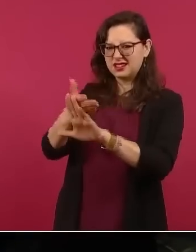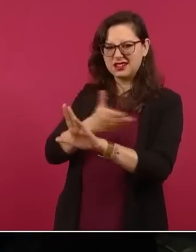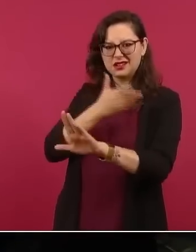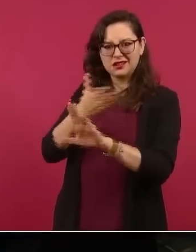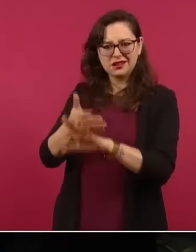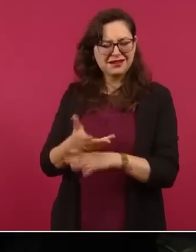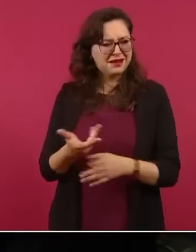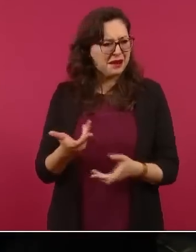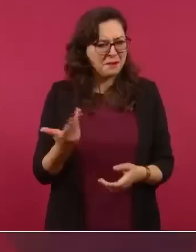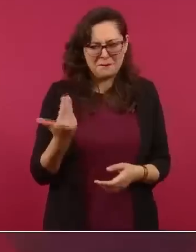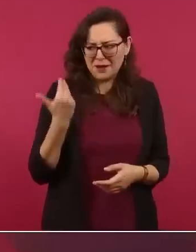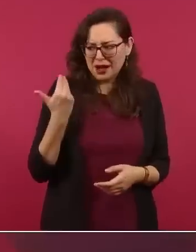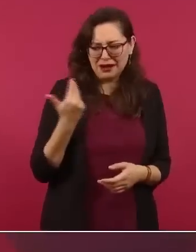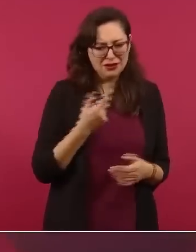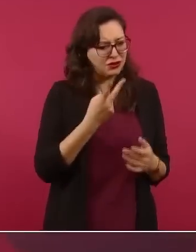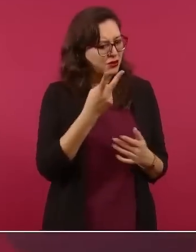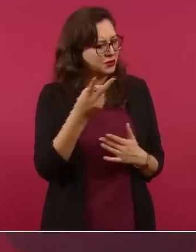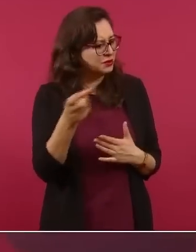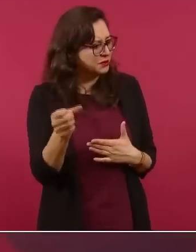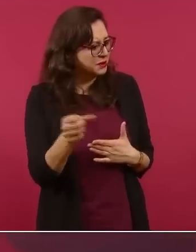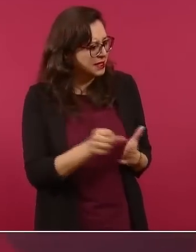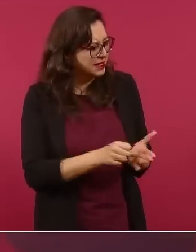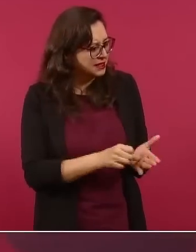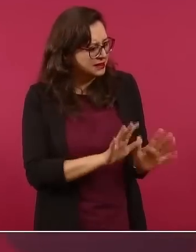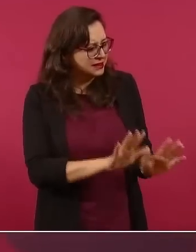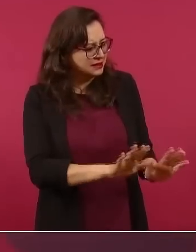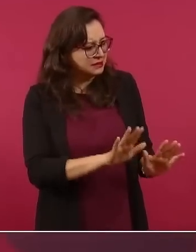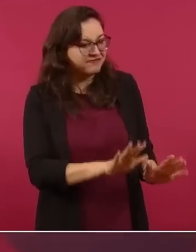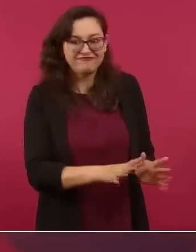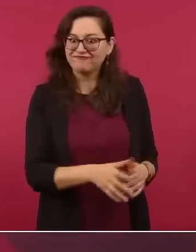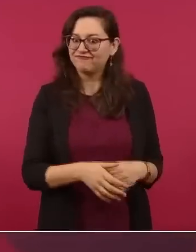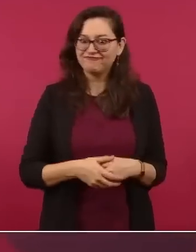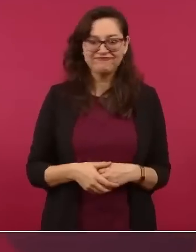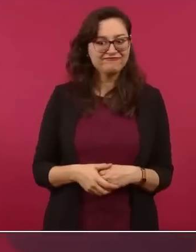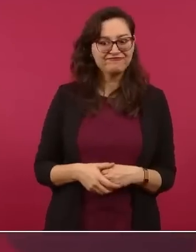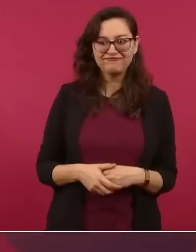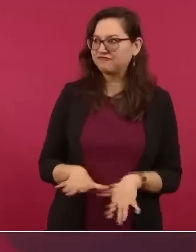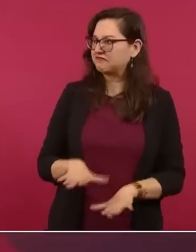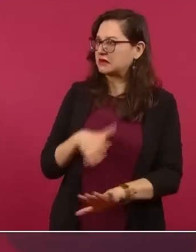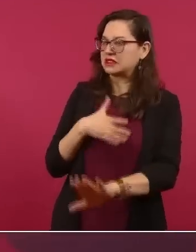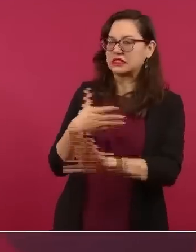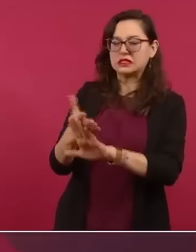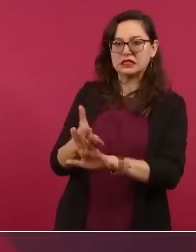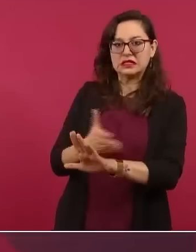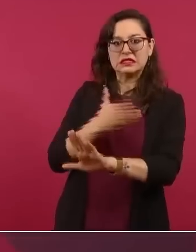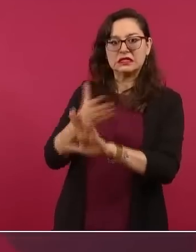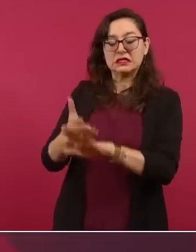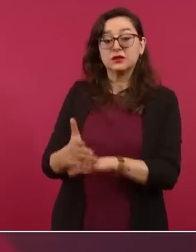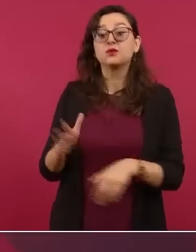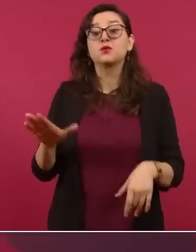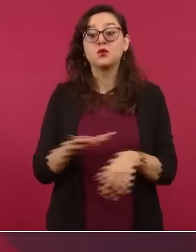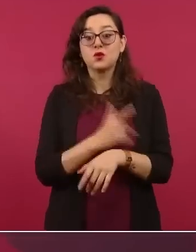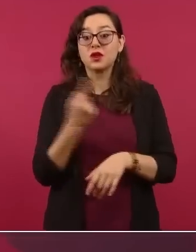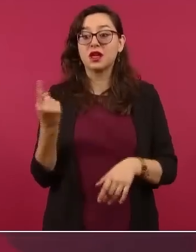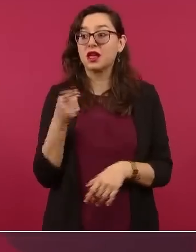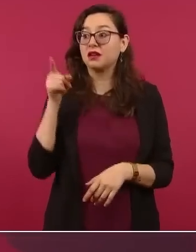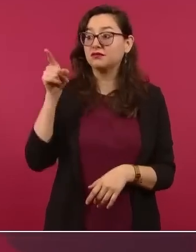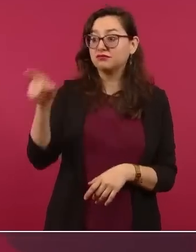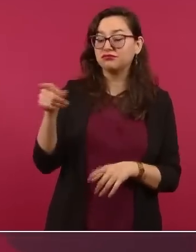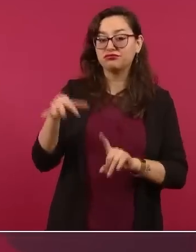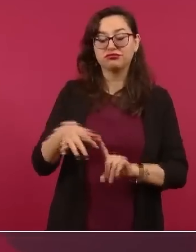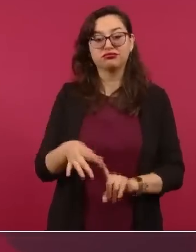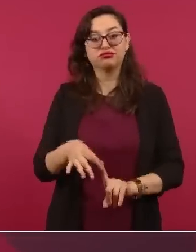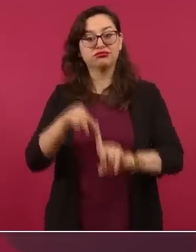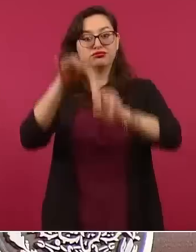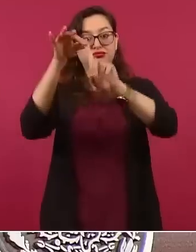de que ganó un representante del pueblo, de los más pobres, de los